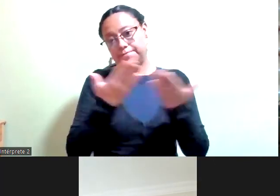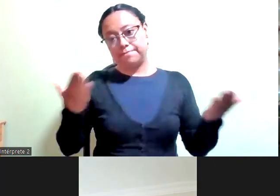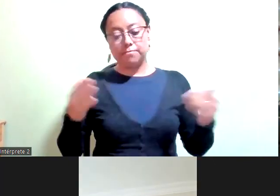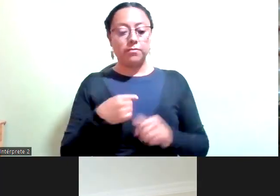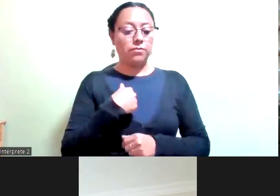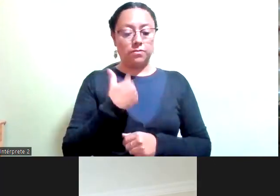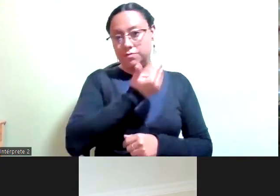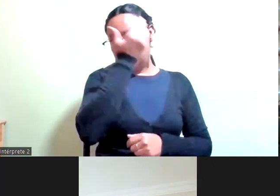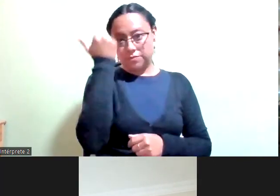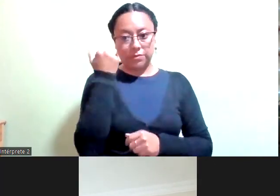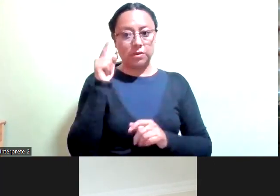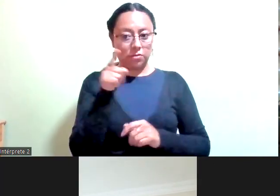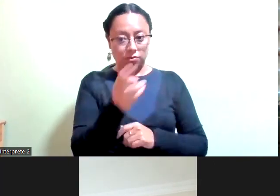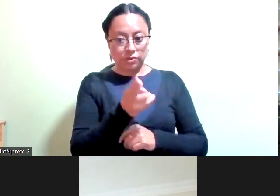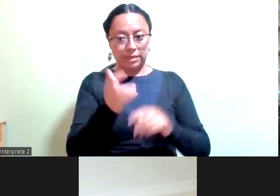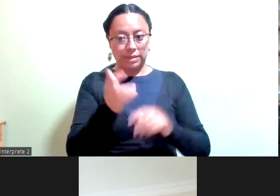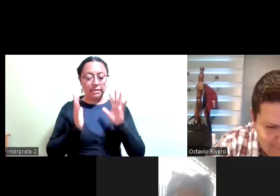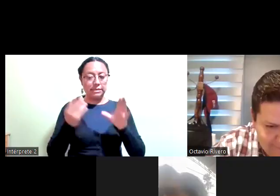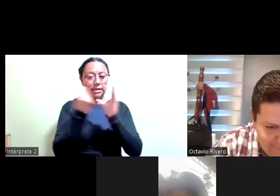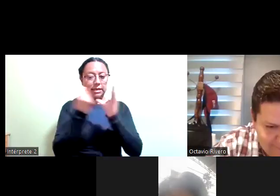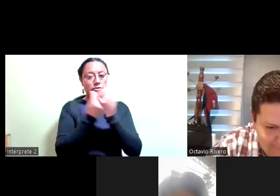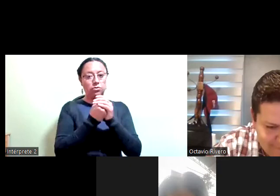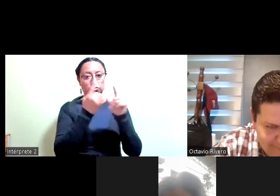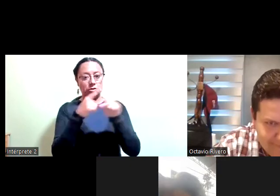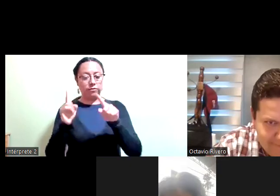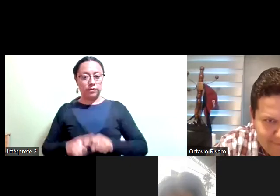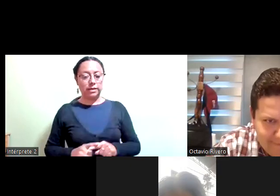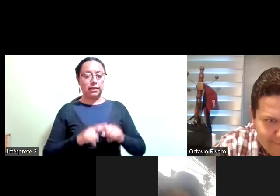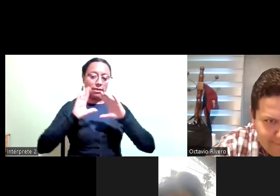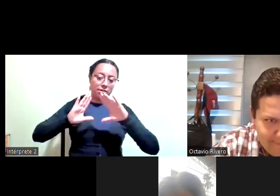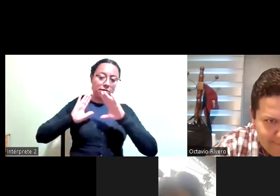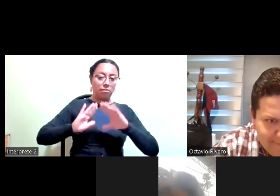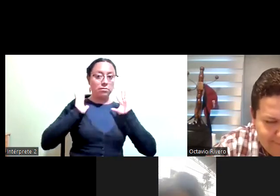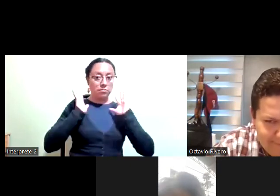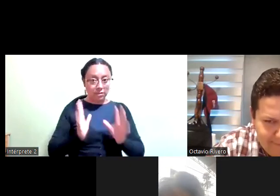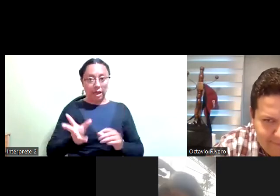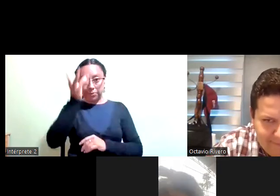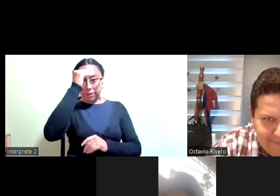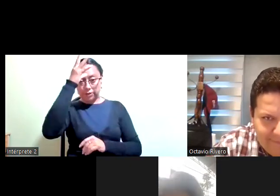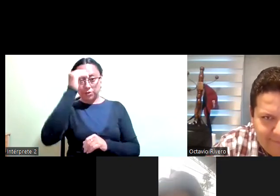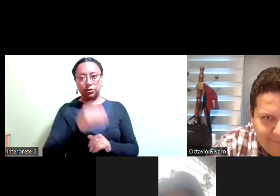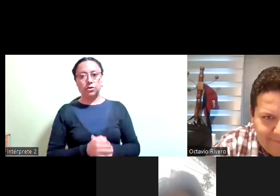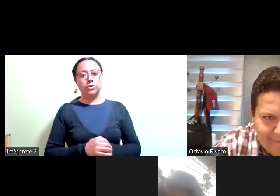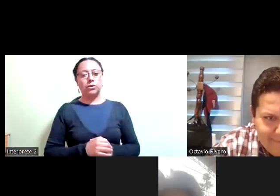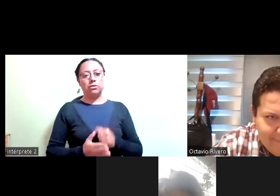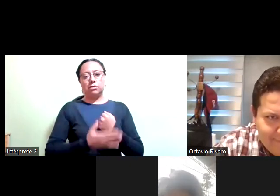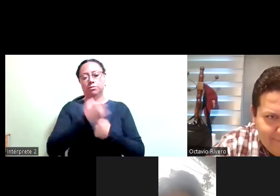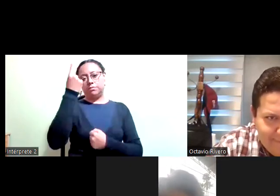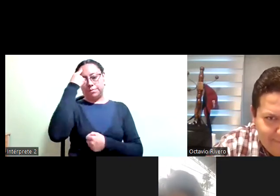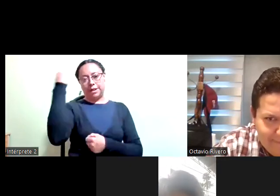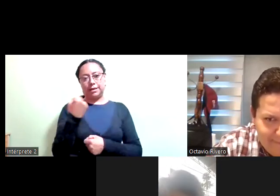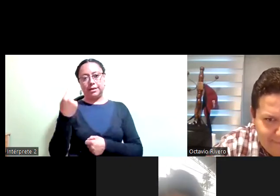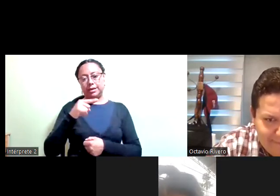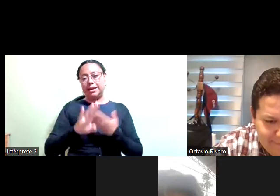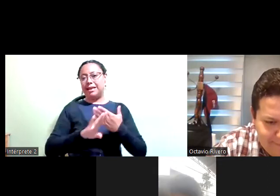los cursos a los que de manera reiterativa se le han invitado para evitar la violencia en razón